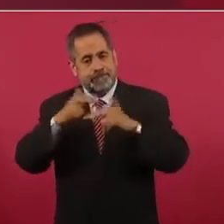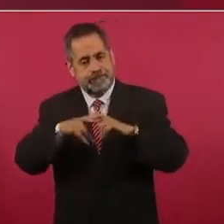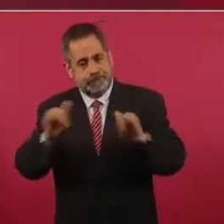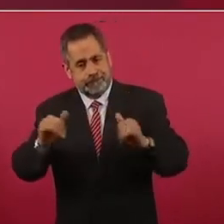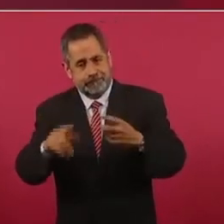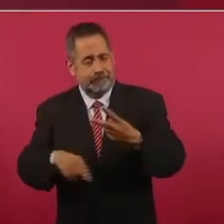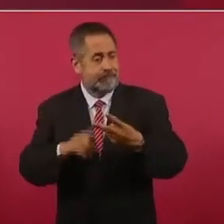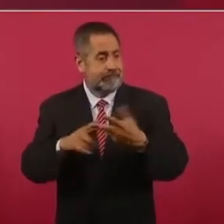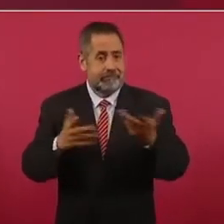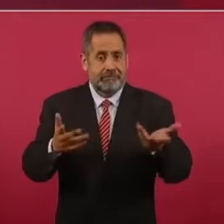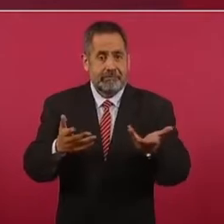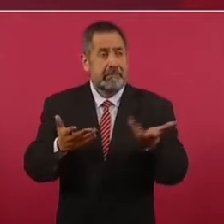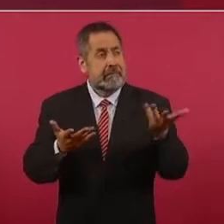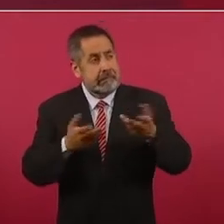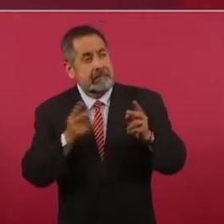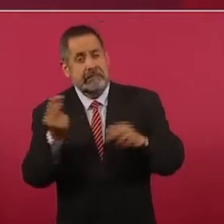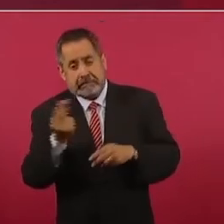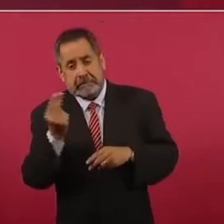dependiendo